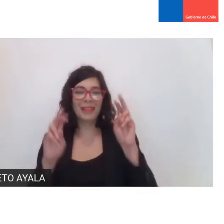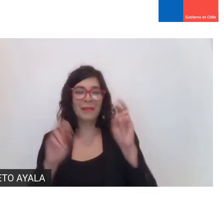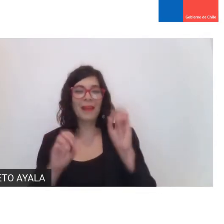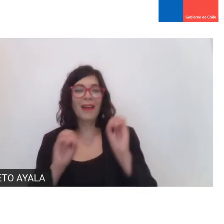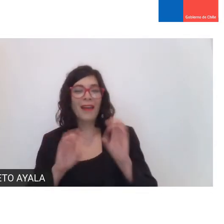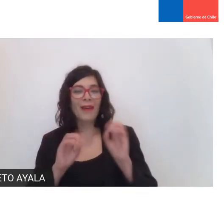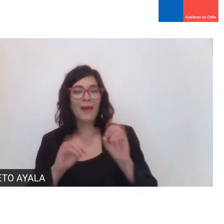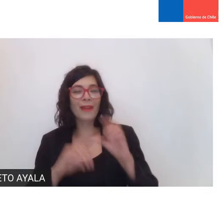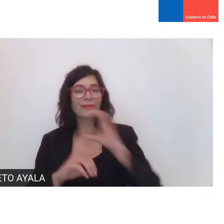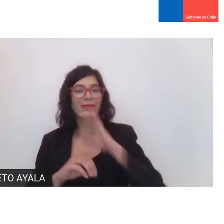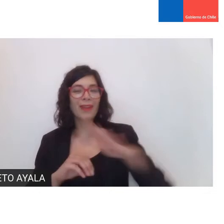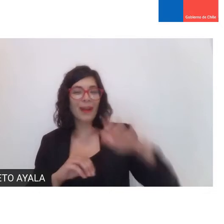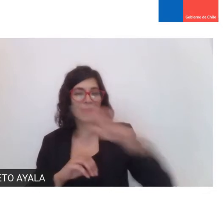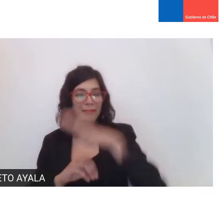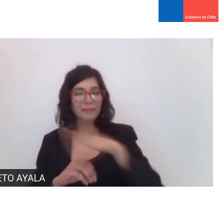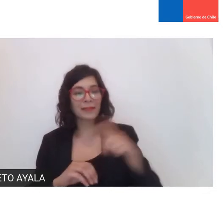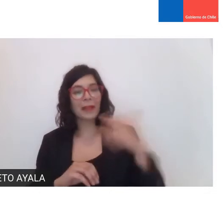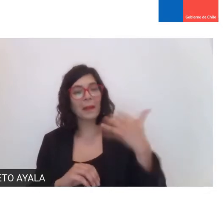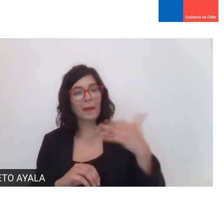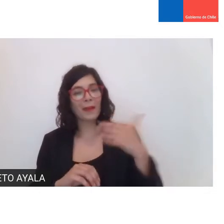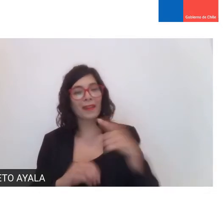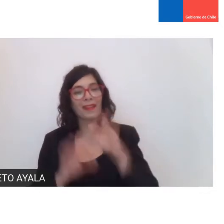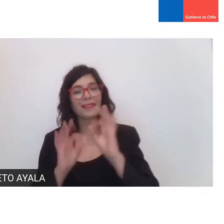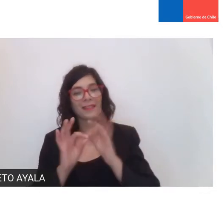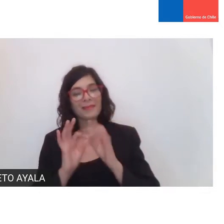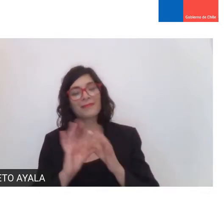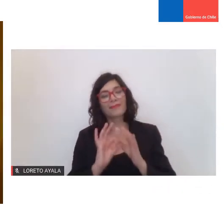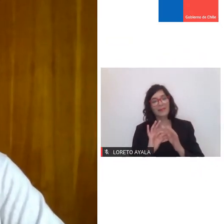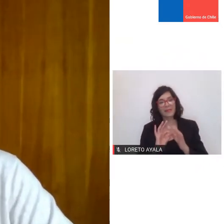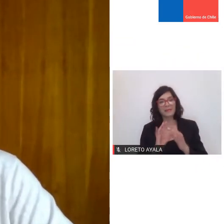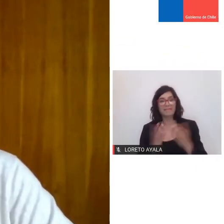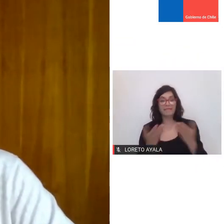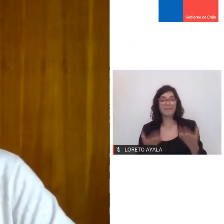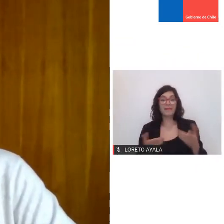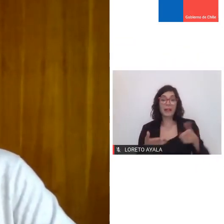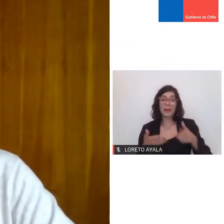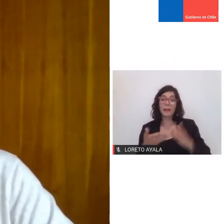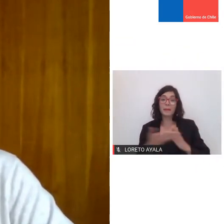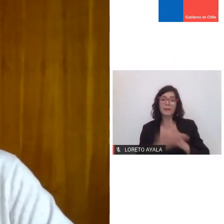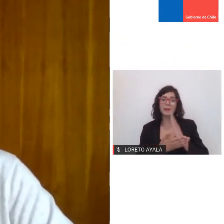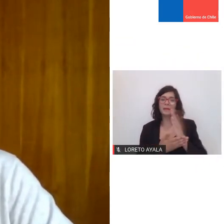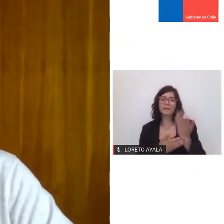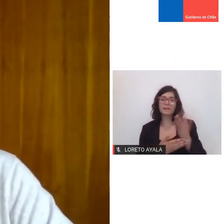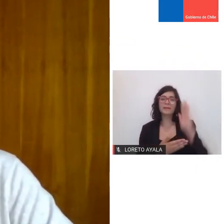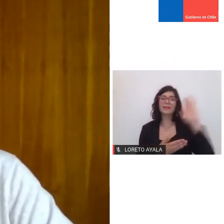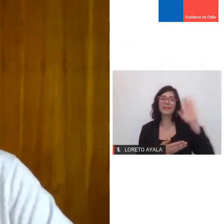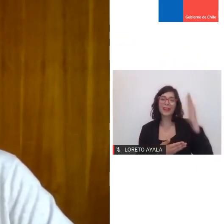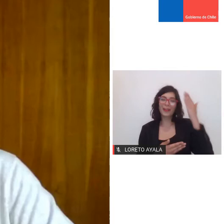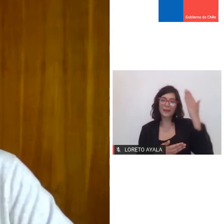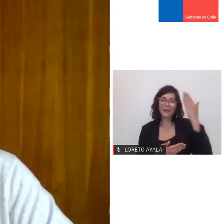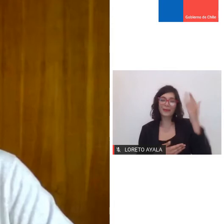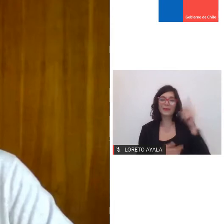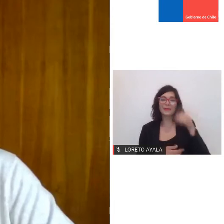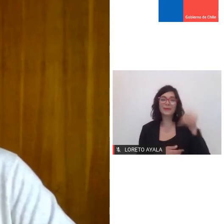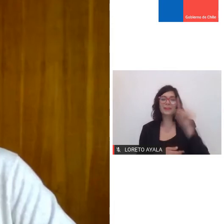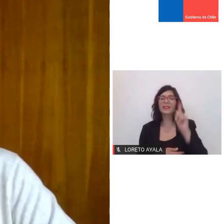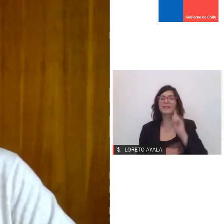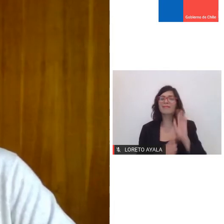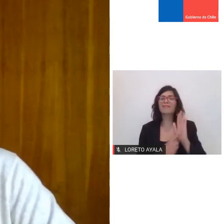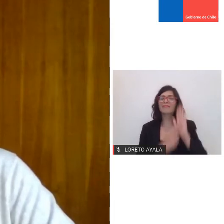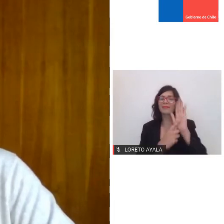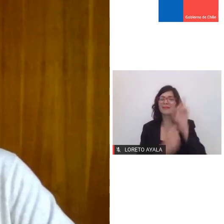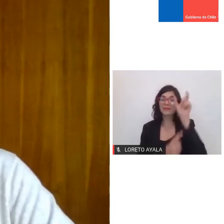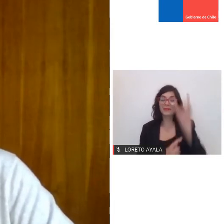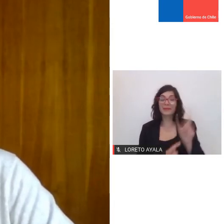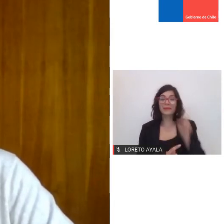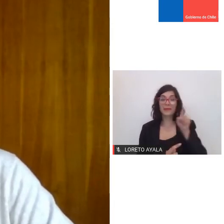ser absolutamente integradores en este tema. Bueno, vamos a partir saludando a quien hoy día va a llevar adelante la presentación. Don